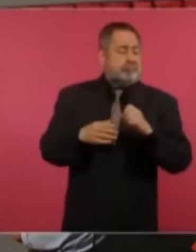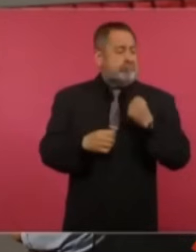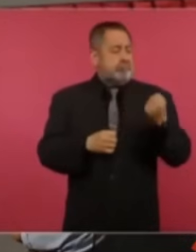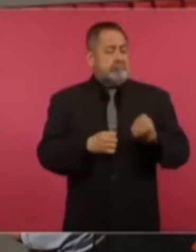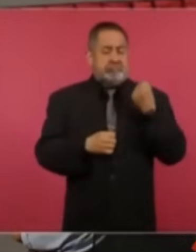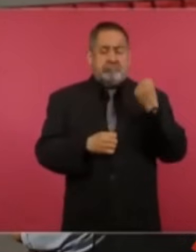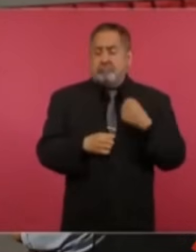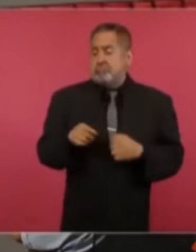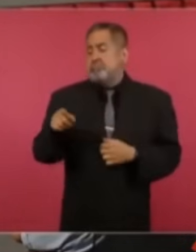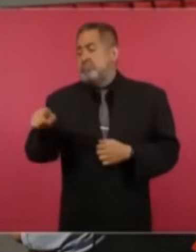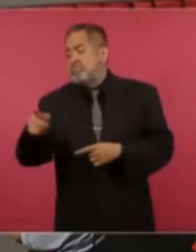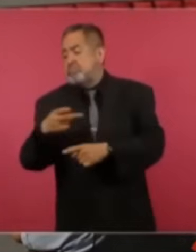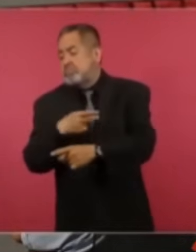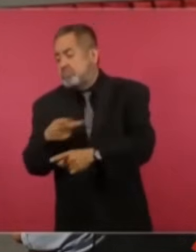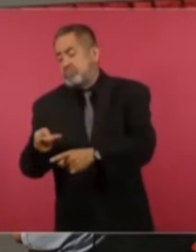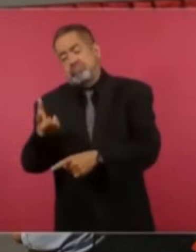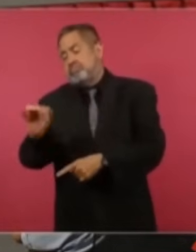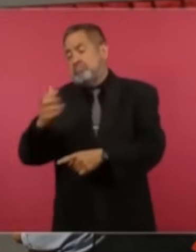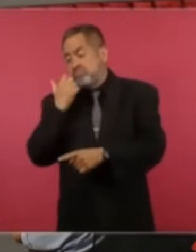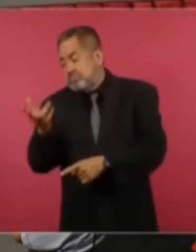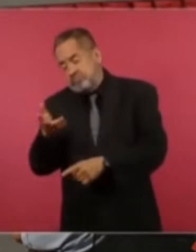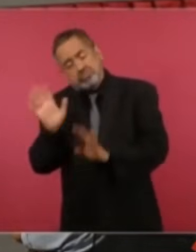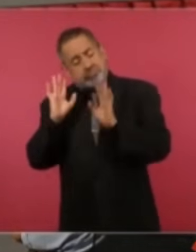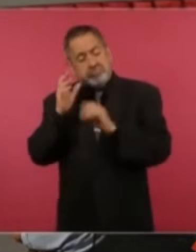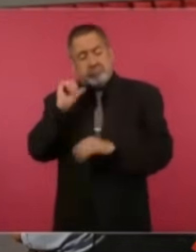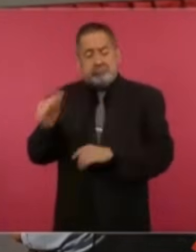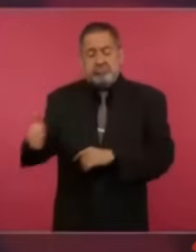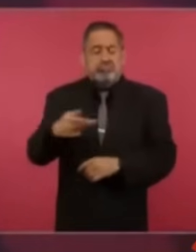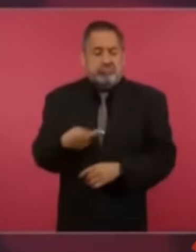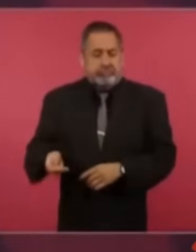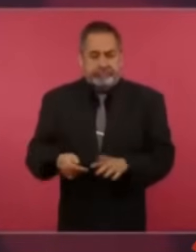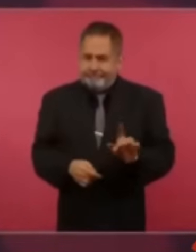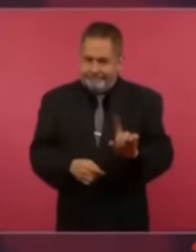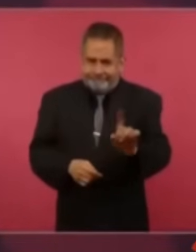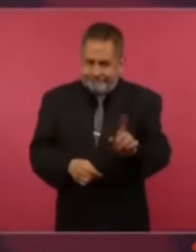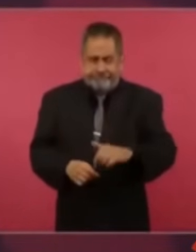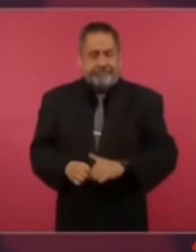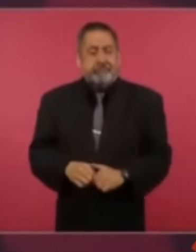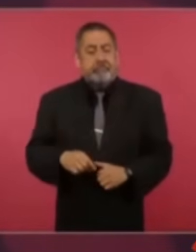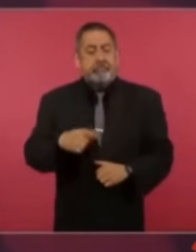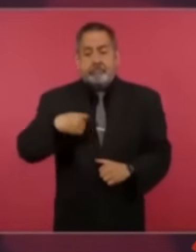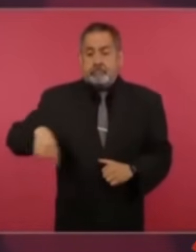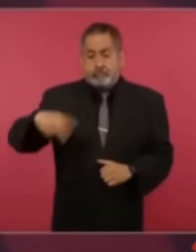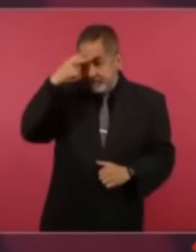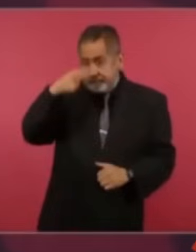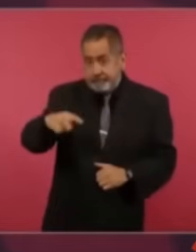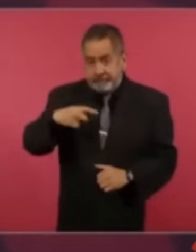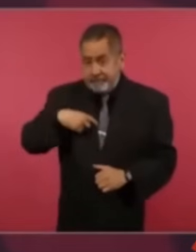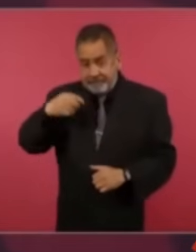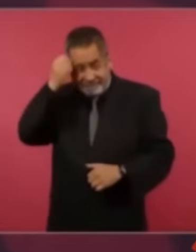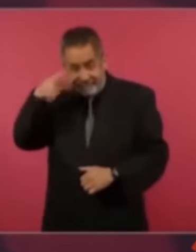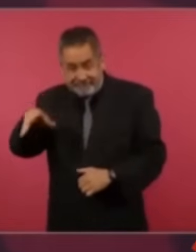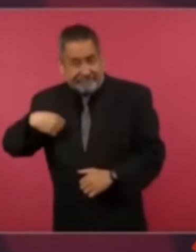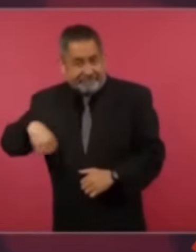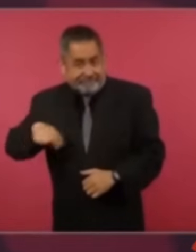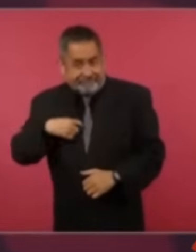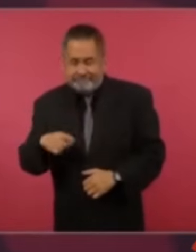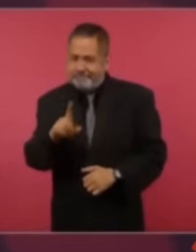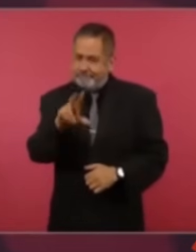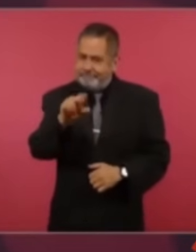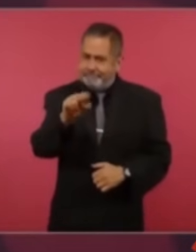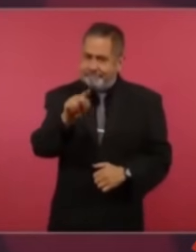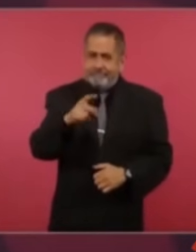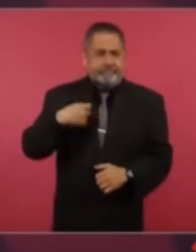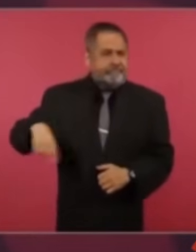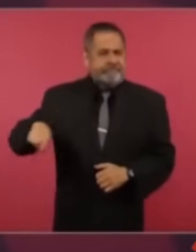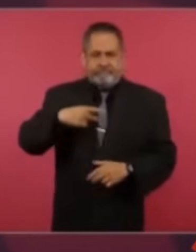pobre no es pobre porque quiere. Los mexicanos no somos flojos, al contrario, somos